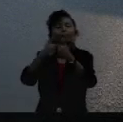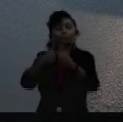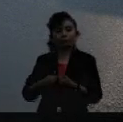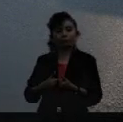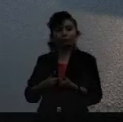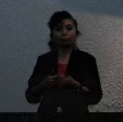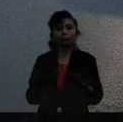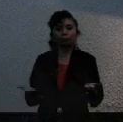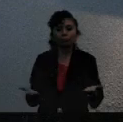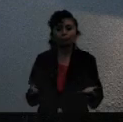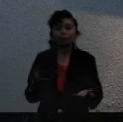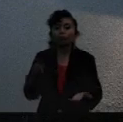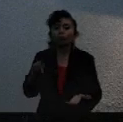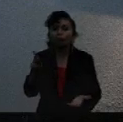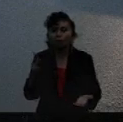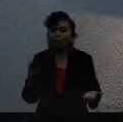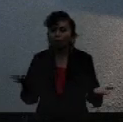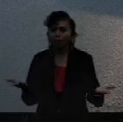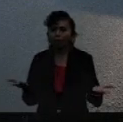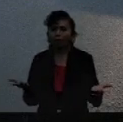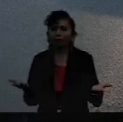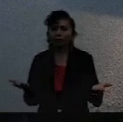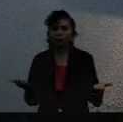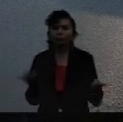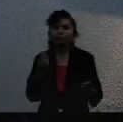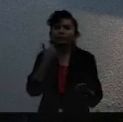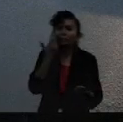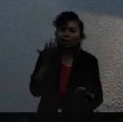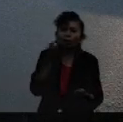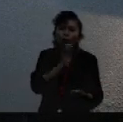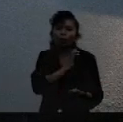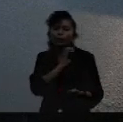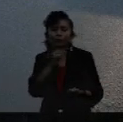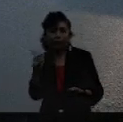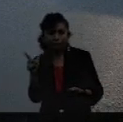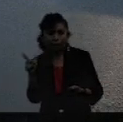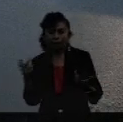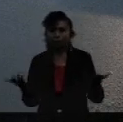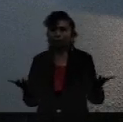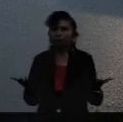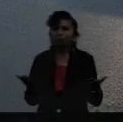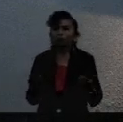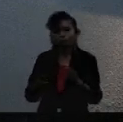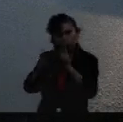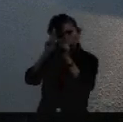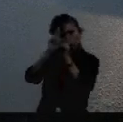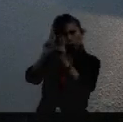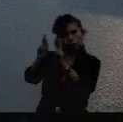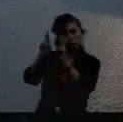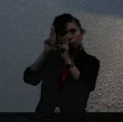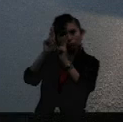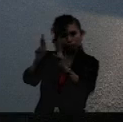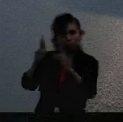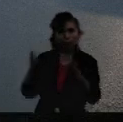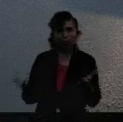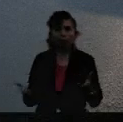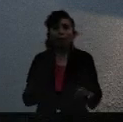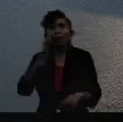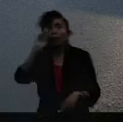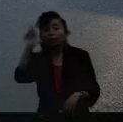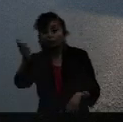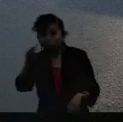aquí pero quiero hacer una especial mención quiero hacer un reconocimiento también para